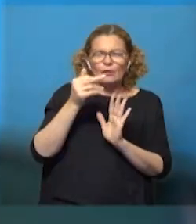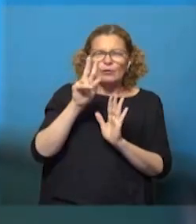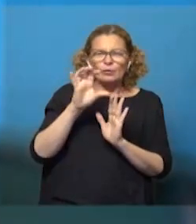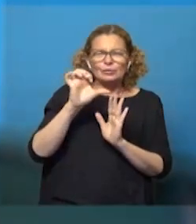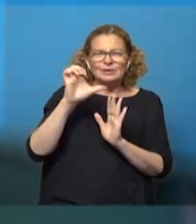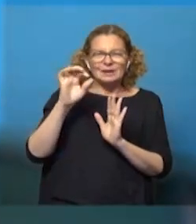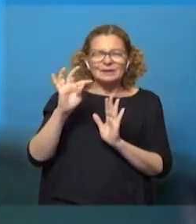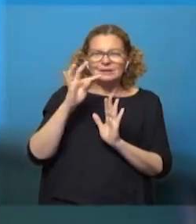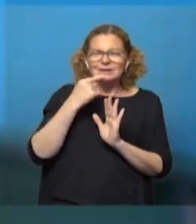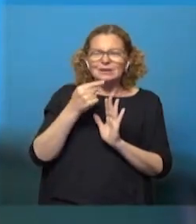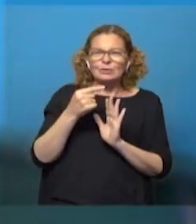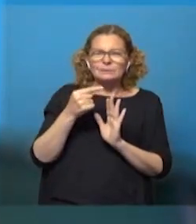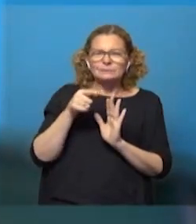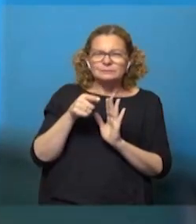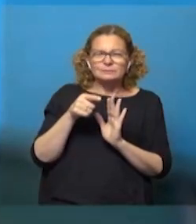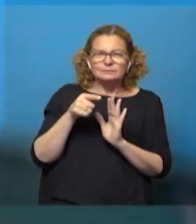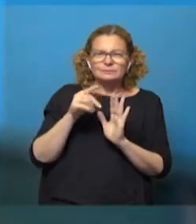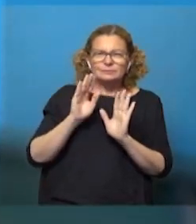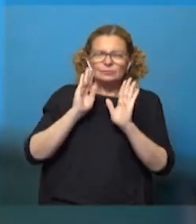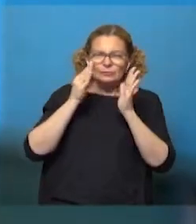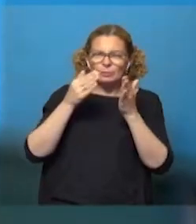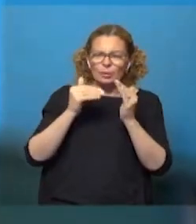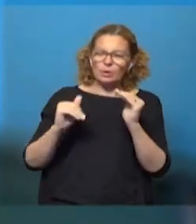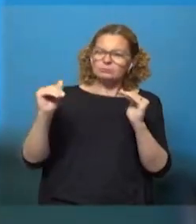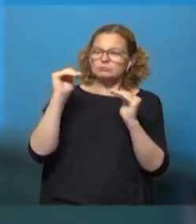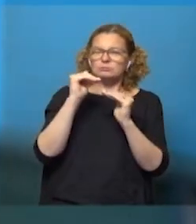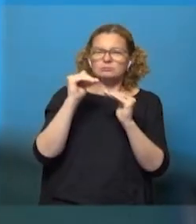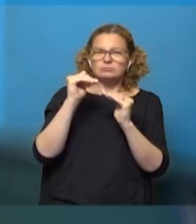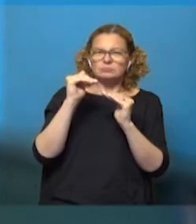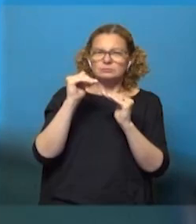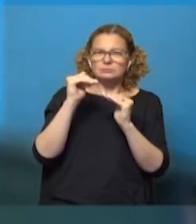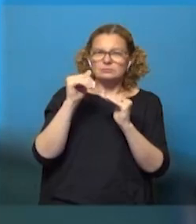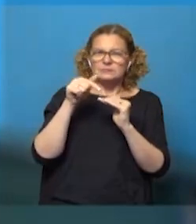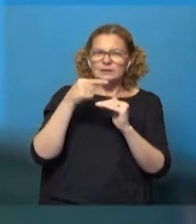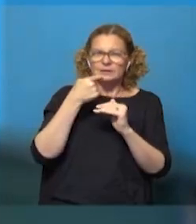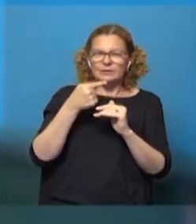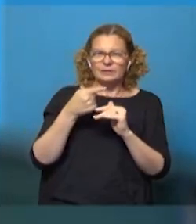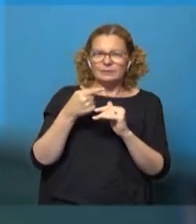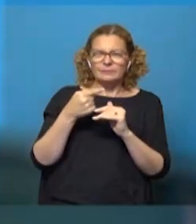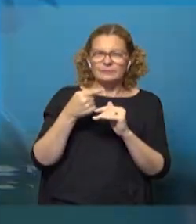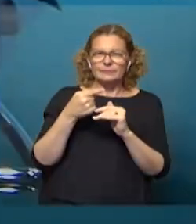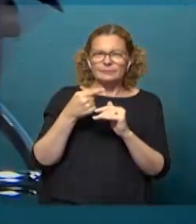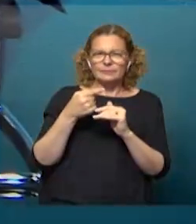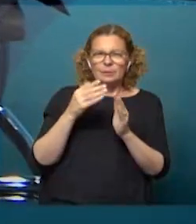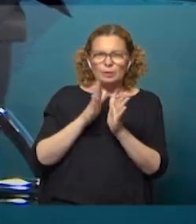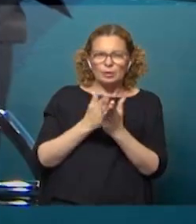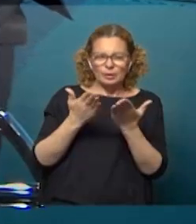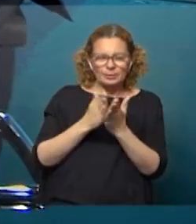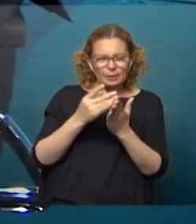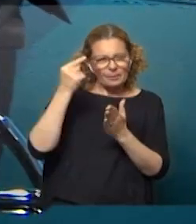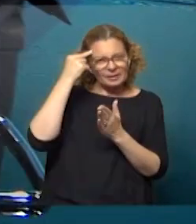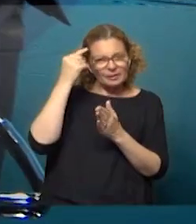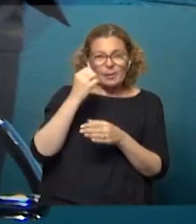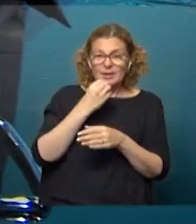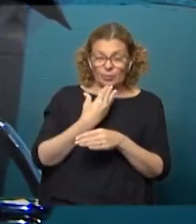que era uno de los que estaba allí dijo bueno se que siguió un criterio de jerarquización Es decir me pusieron los libros que consideraban